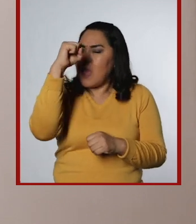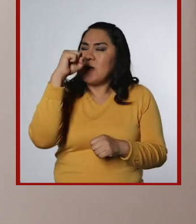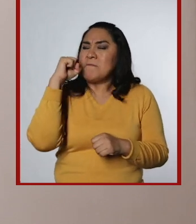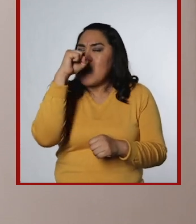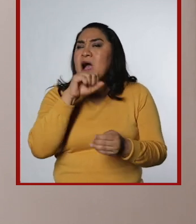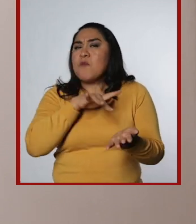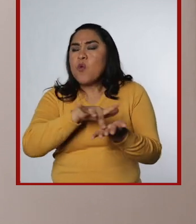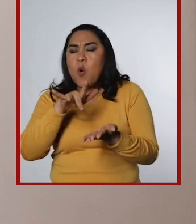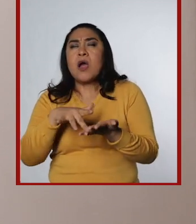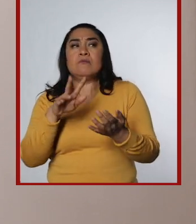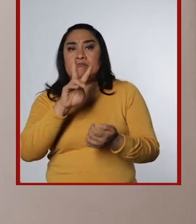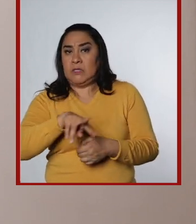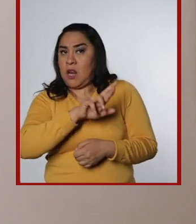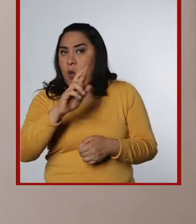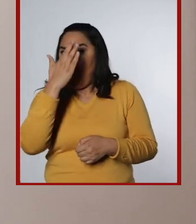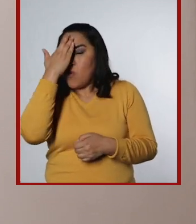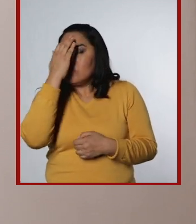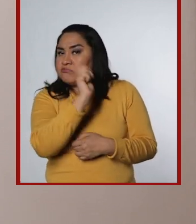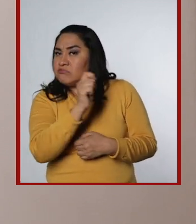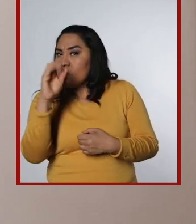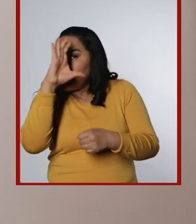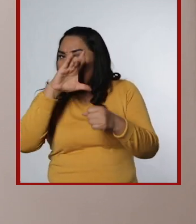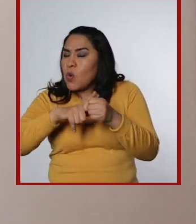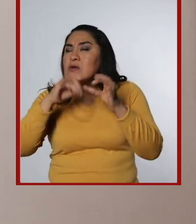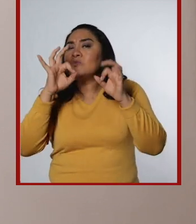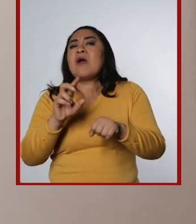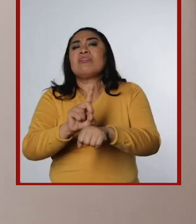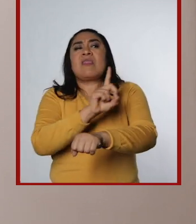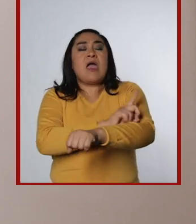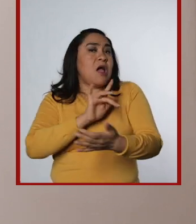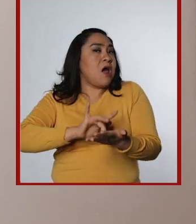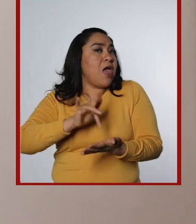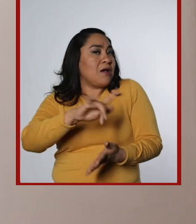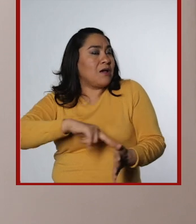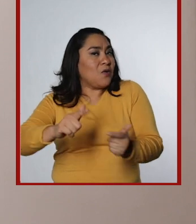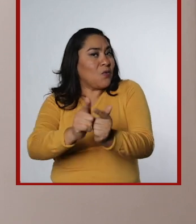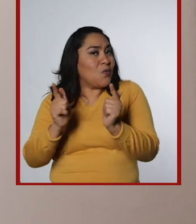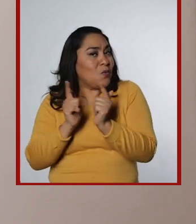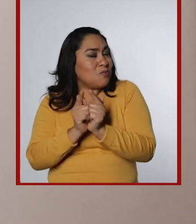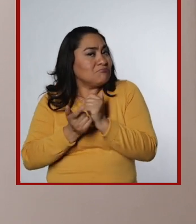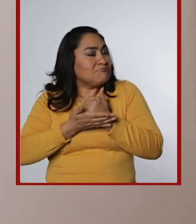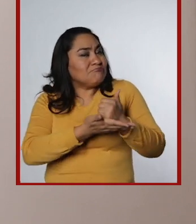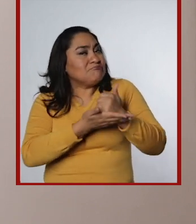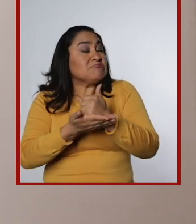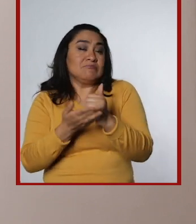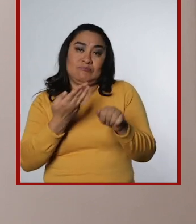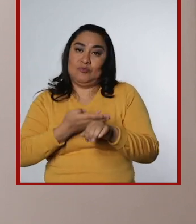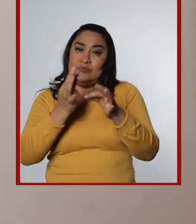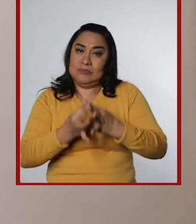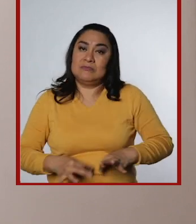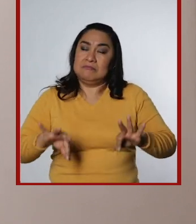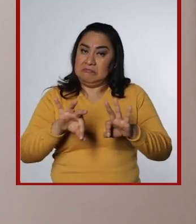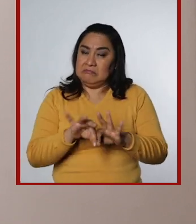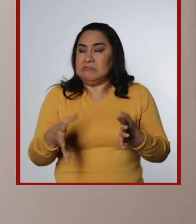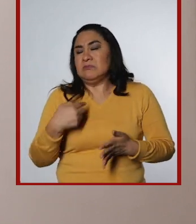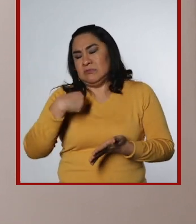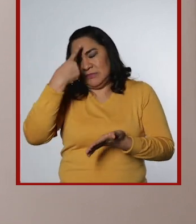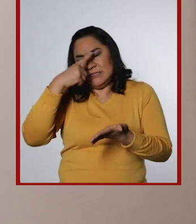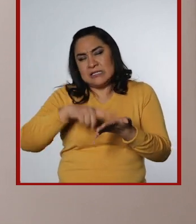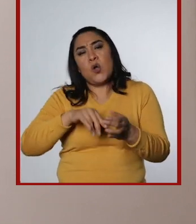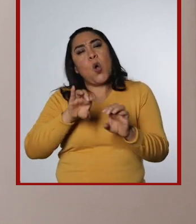el reconocer y el saber más de nuestra cultura, de nuestras raíces a través de estos movimientos, creo que es sumamente importante, porque empieza